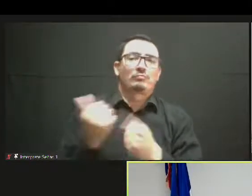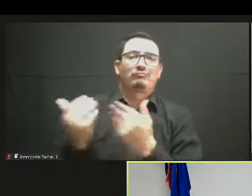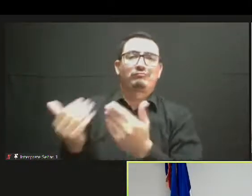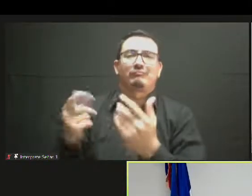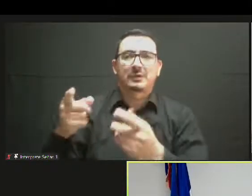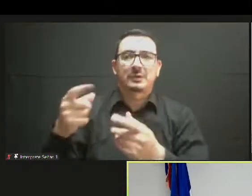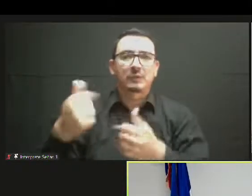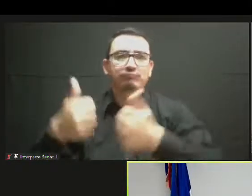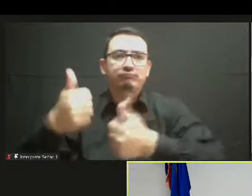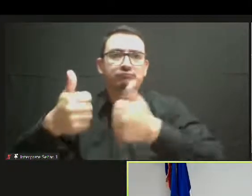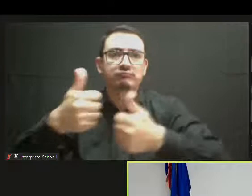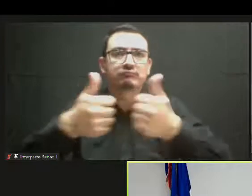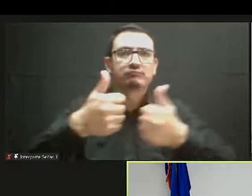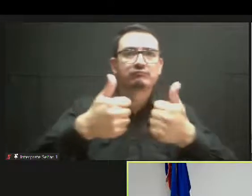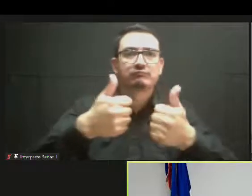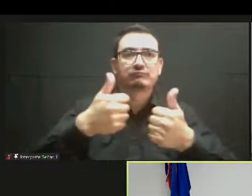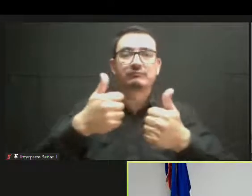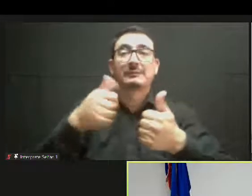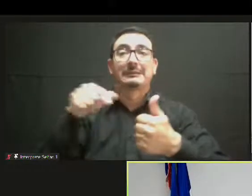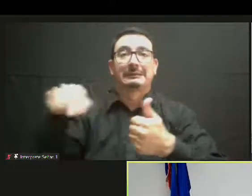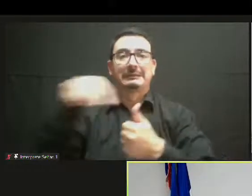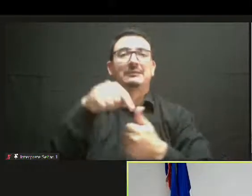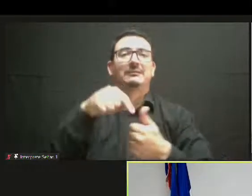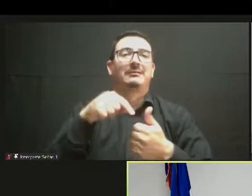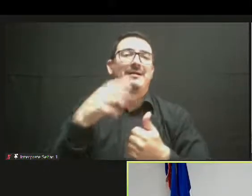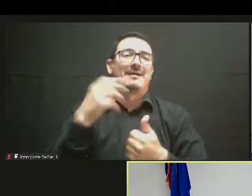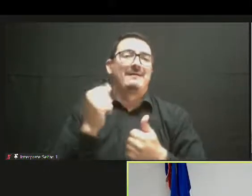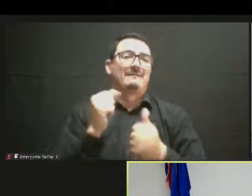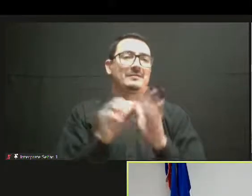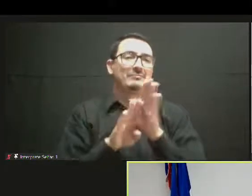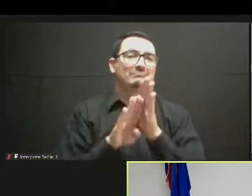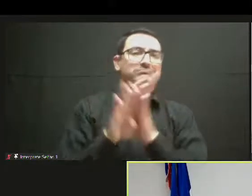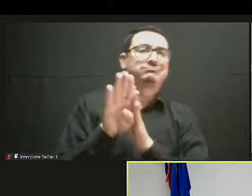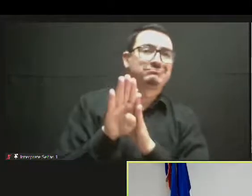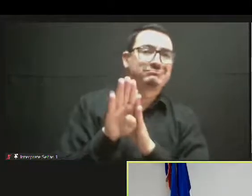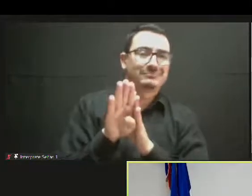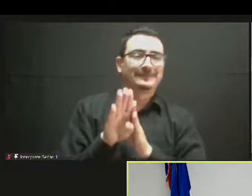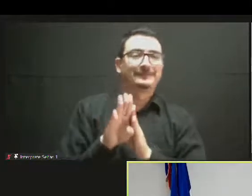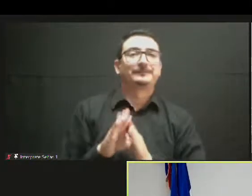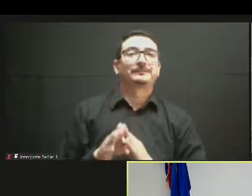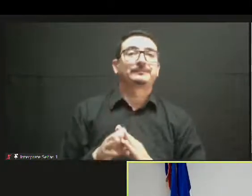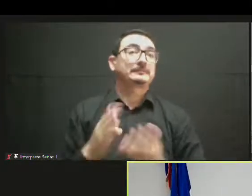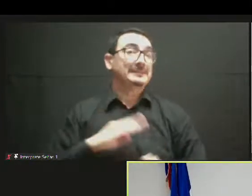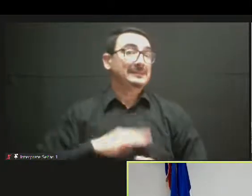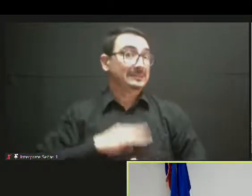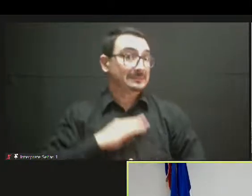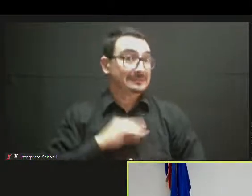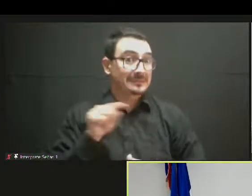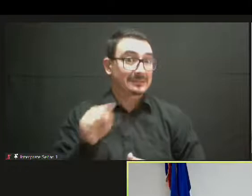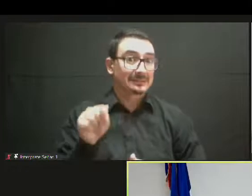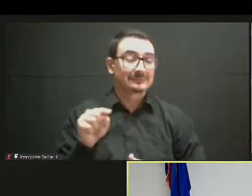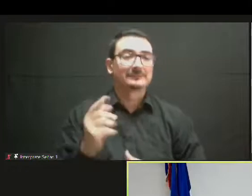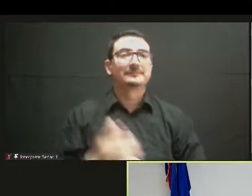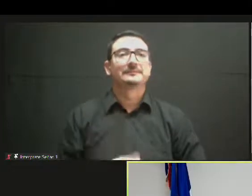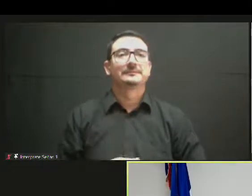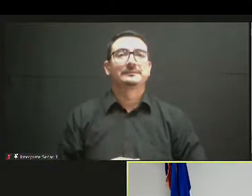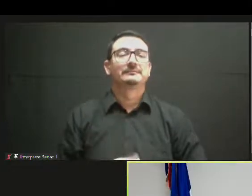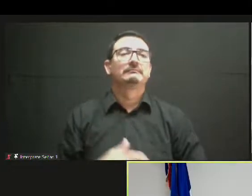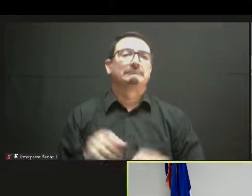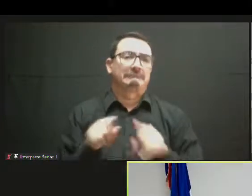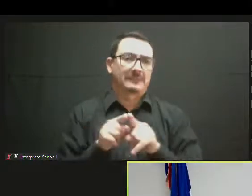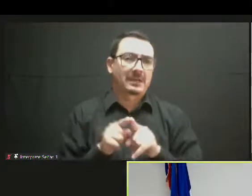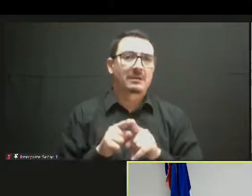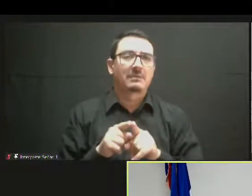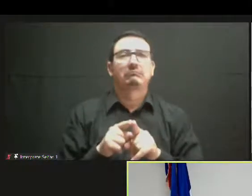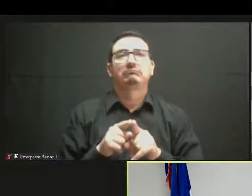habilidades blandas y la capacitación continua y actualización de conocimientos para incrementar la productividad